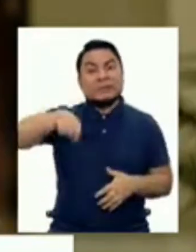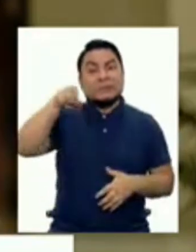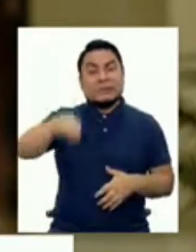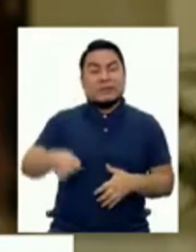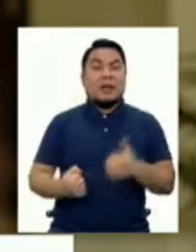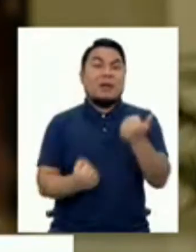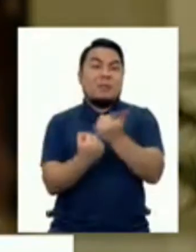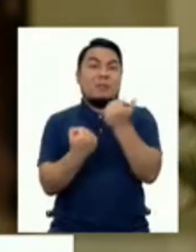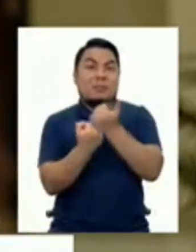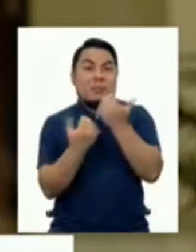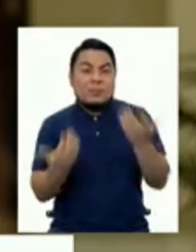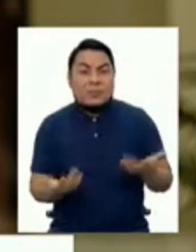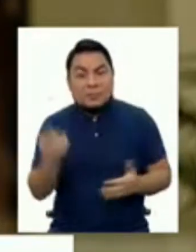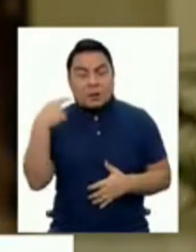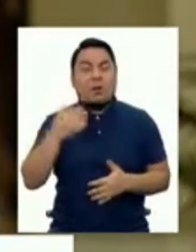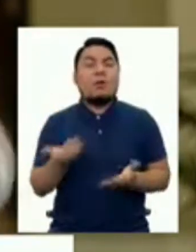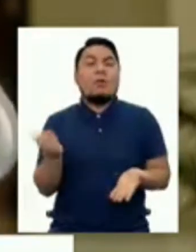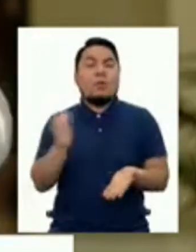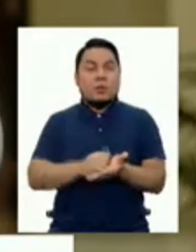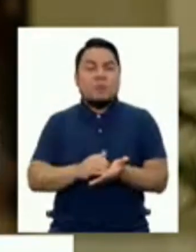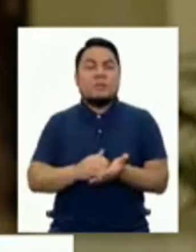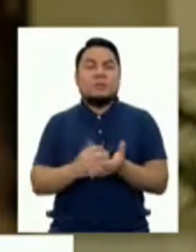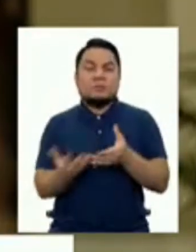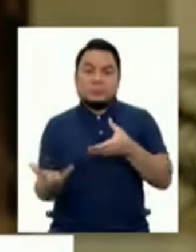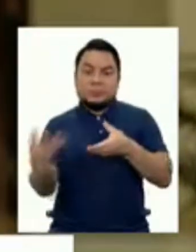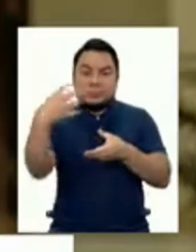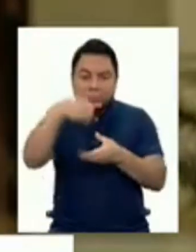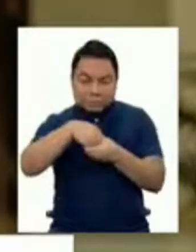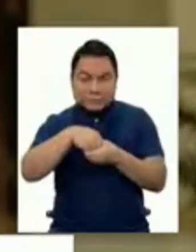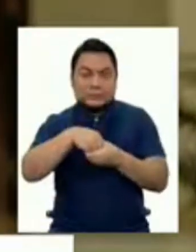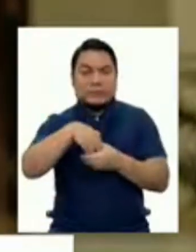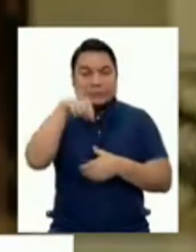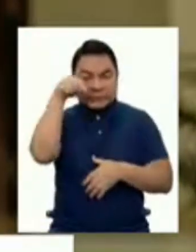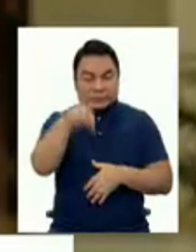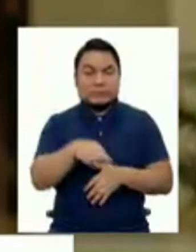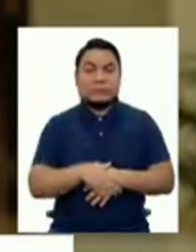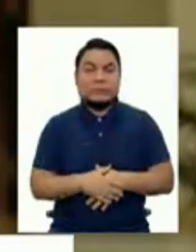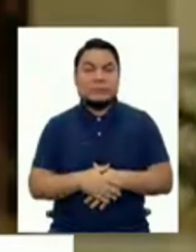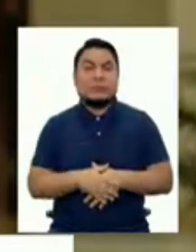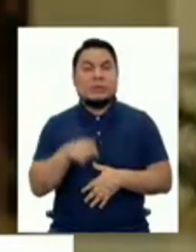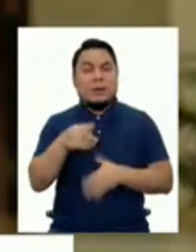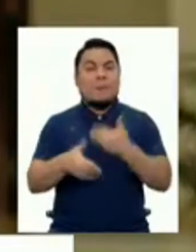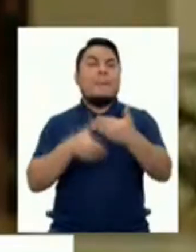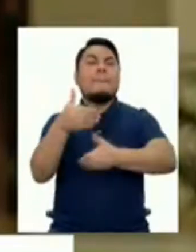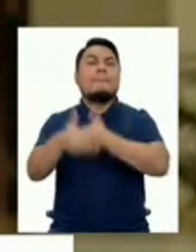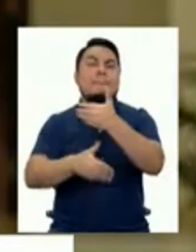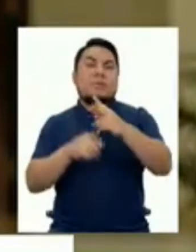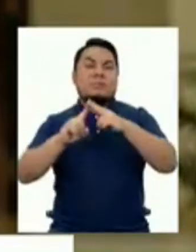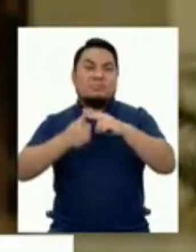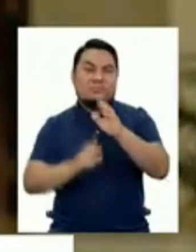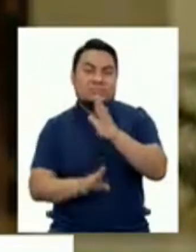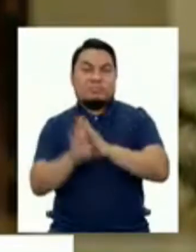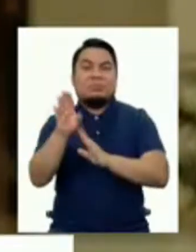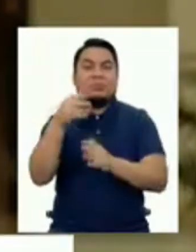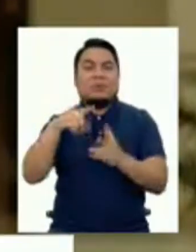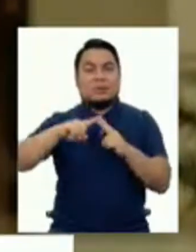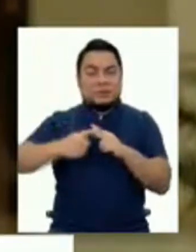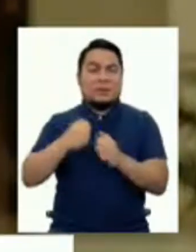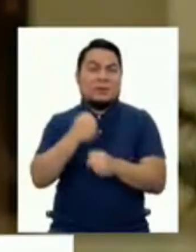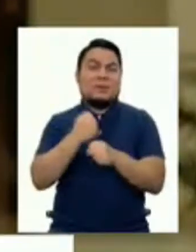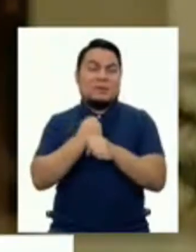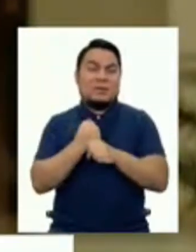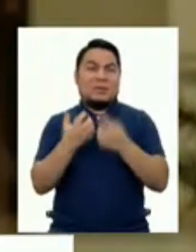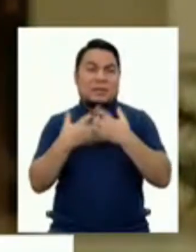ese apoyo para nuevamente reinsertarse a este proceso de reactivación, de reinicio de